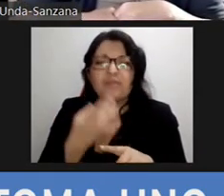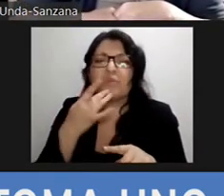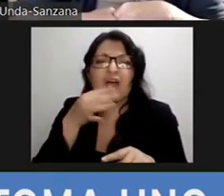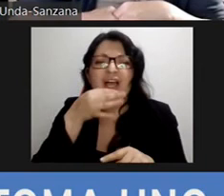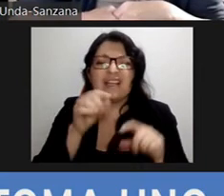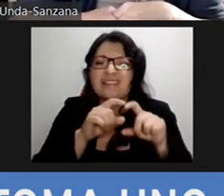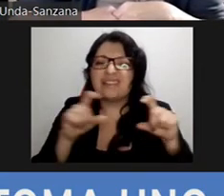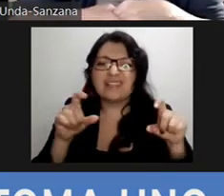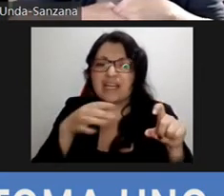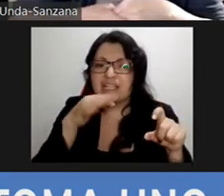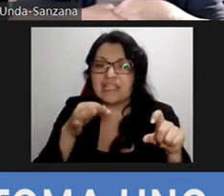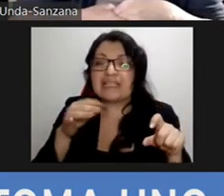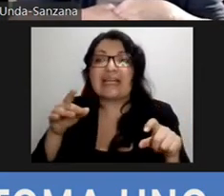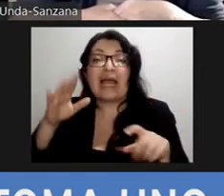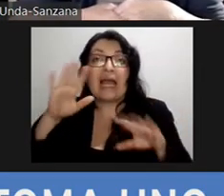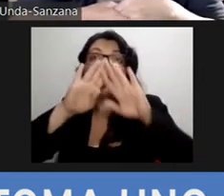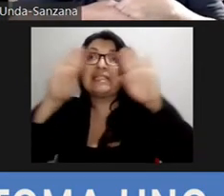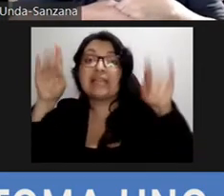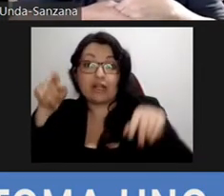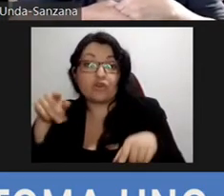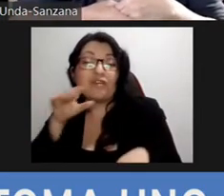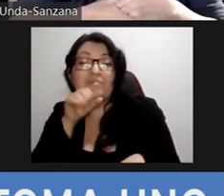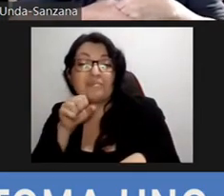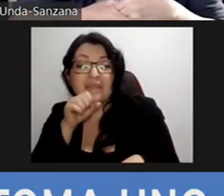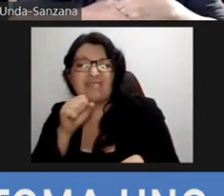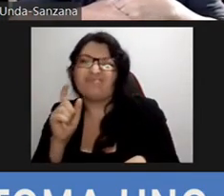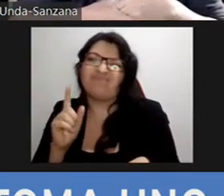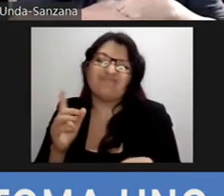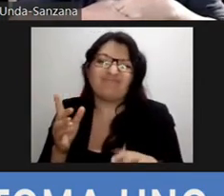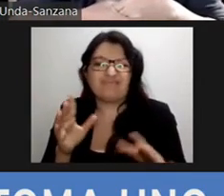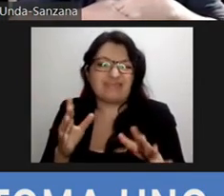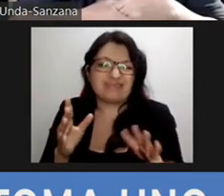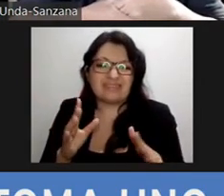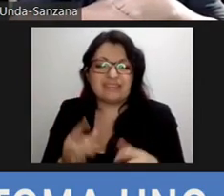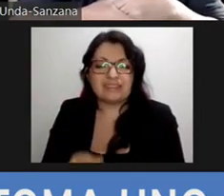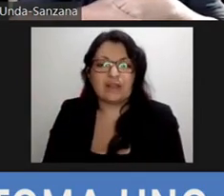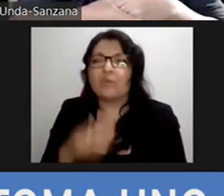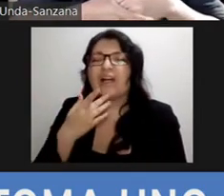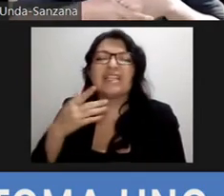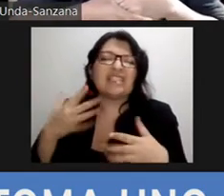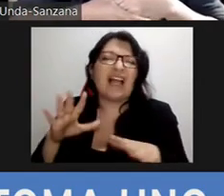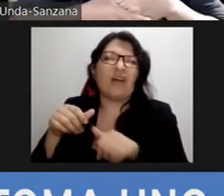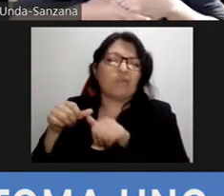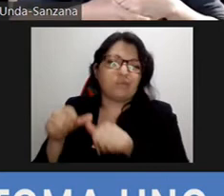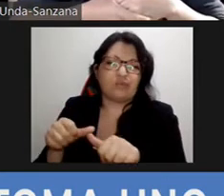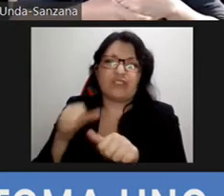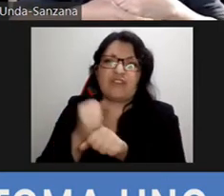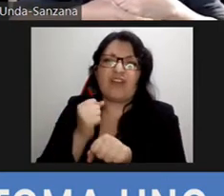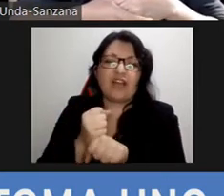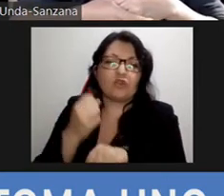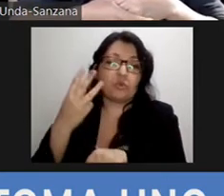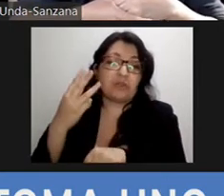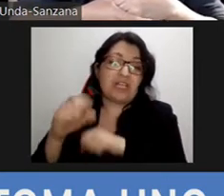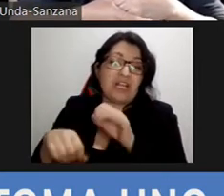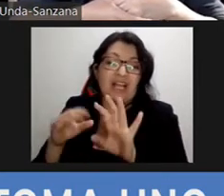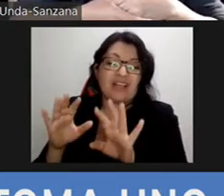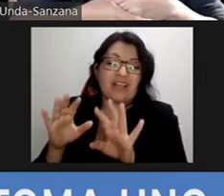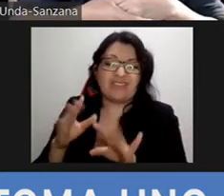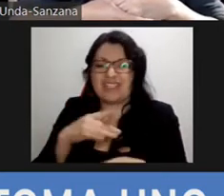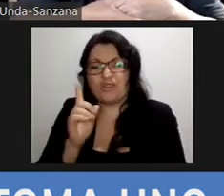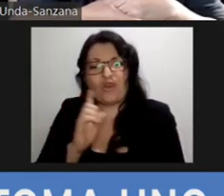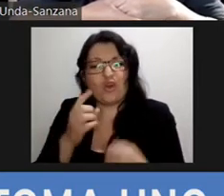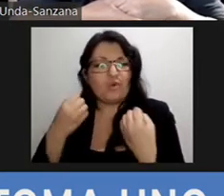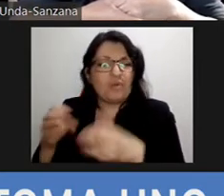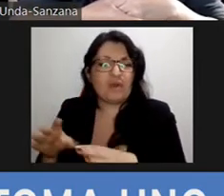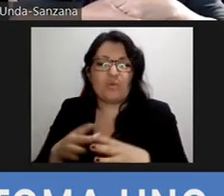el cielo de Arequipa ya no era tan bueno. Llevaban unas décadas operando ahí, pero estaban un poquito fastidiados de que